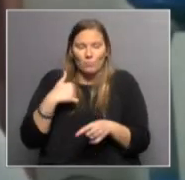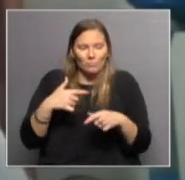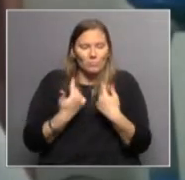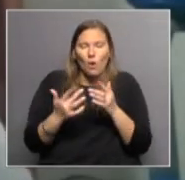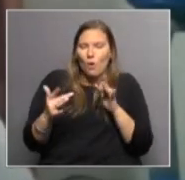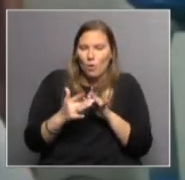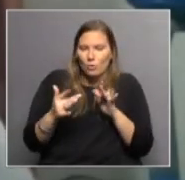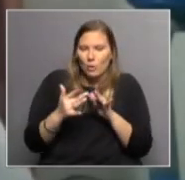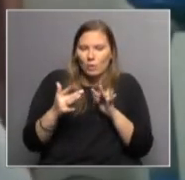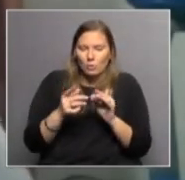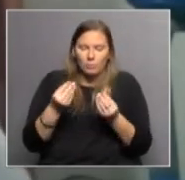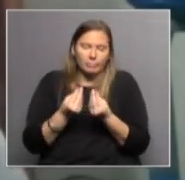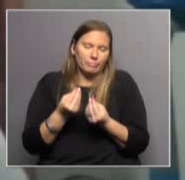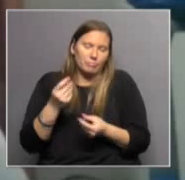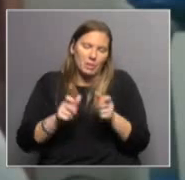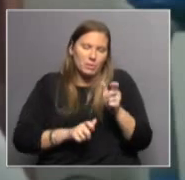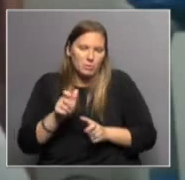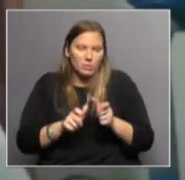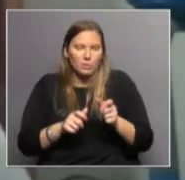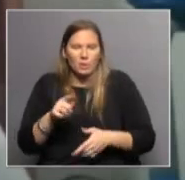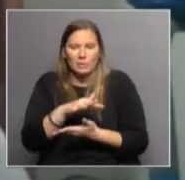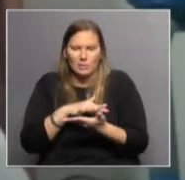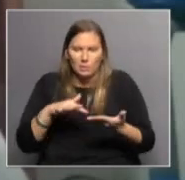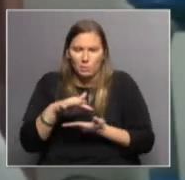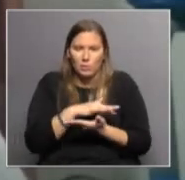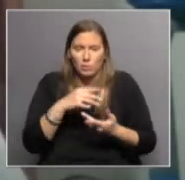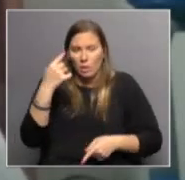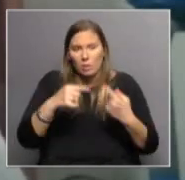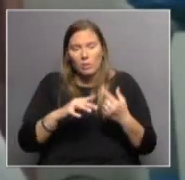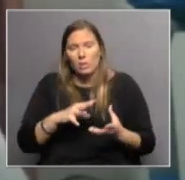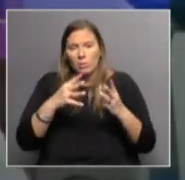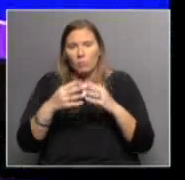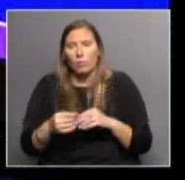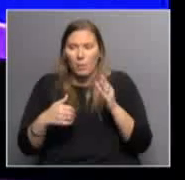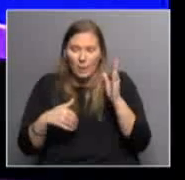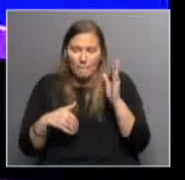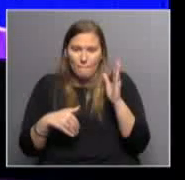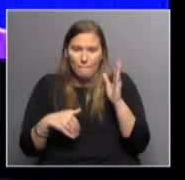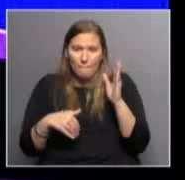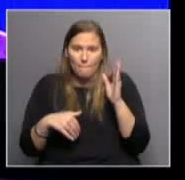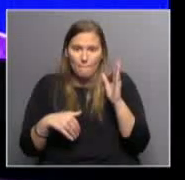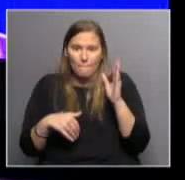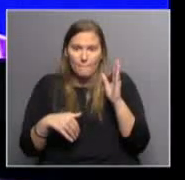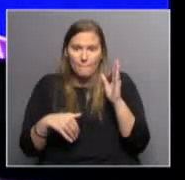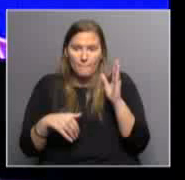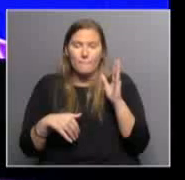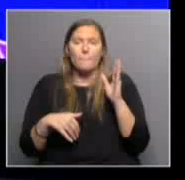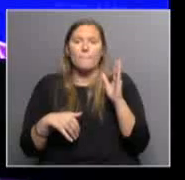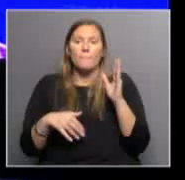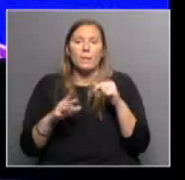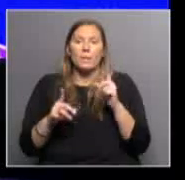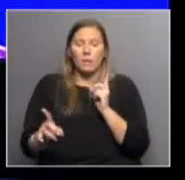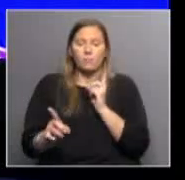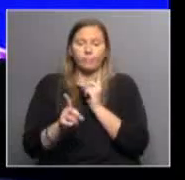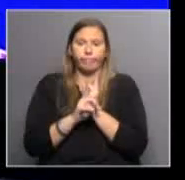contacto con muchas situaciones en los diferentes niveles de atención y particularmente en lo que es la